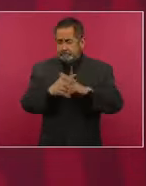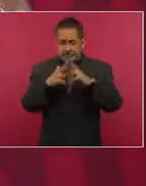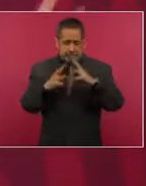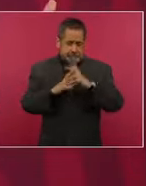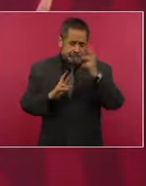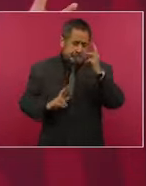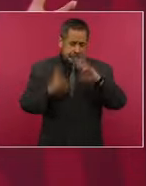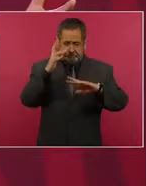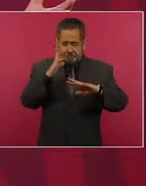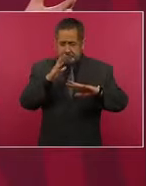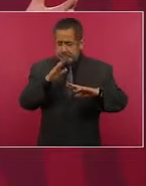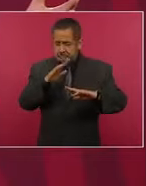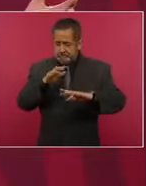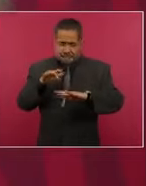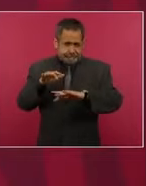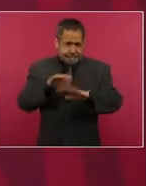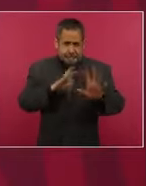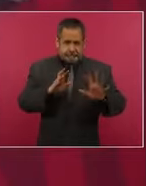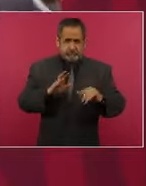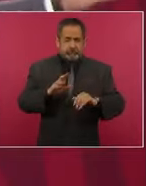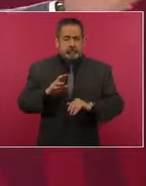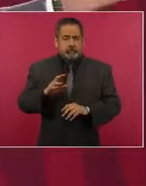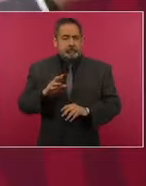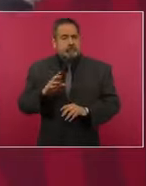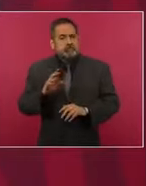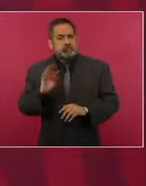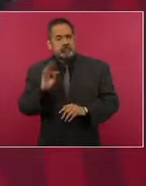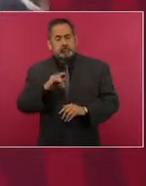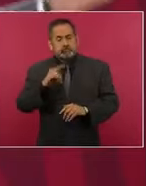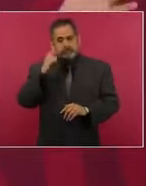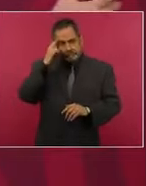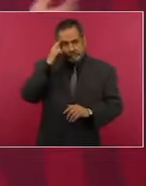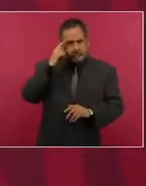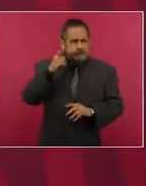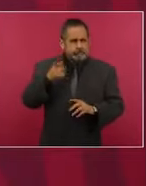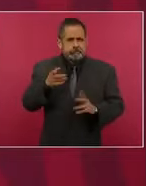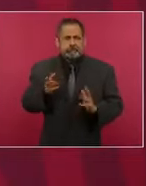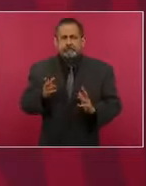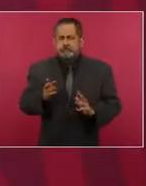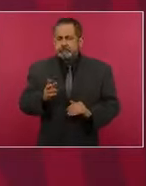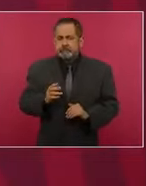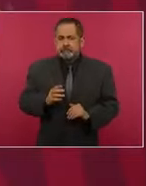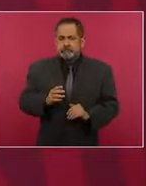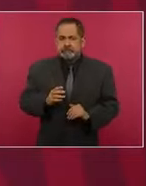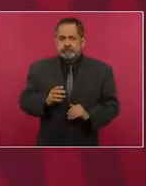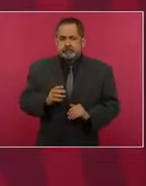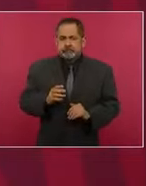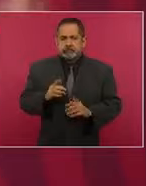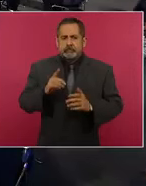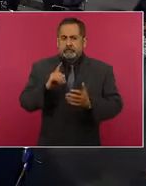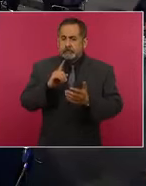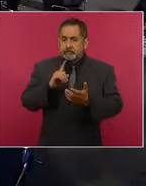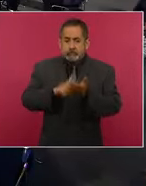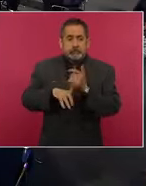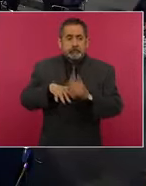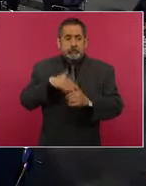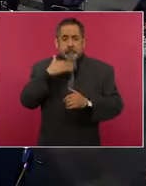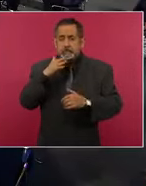se piensa, ¿no?, que sí va a enfrentar el problema de la corrupción. No,